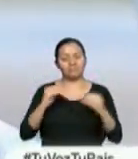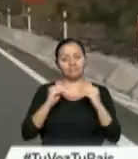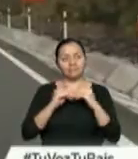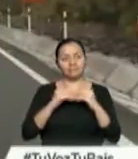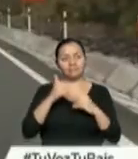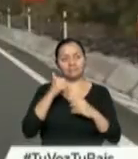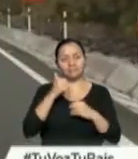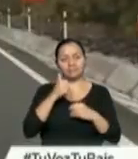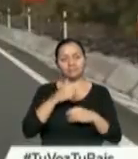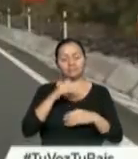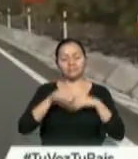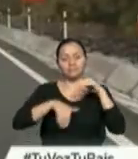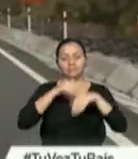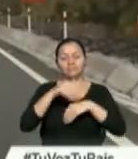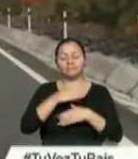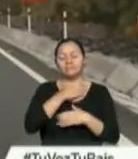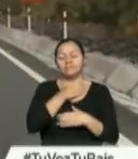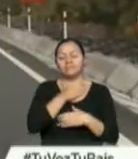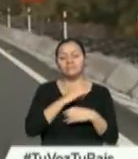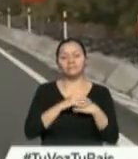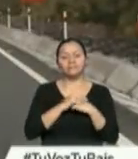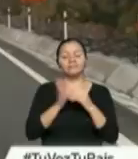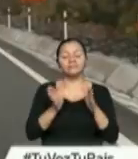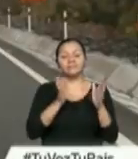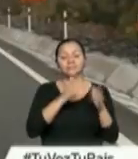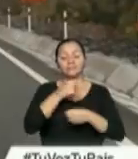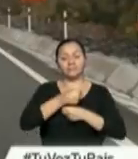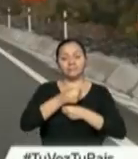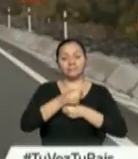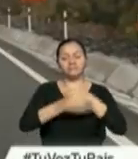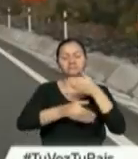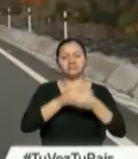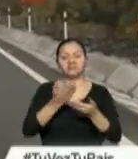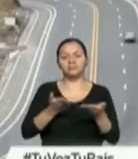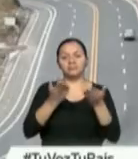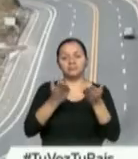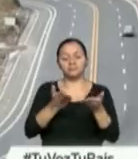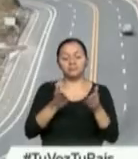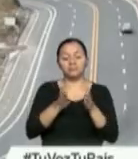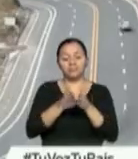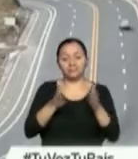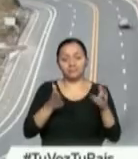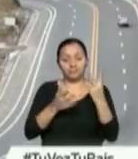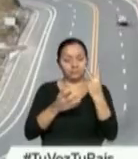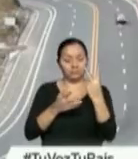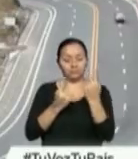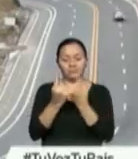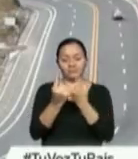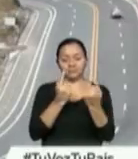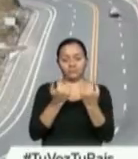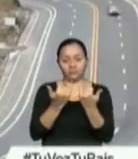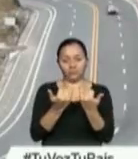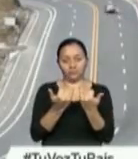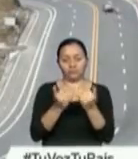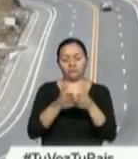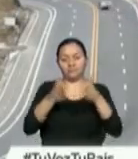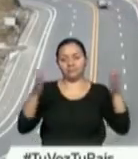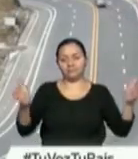buenas aguas. Los trabajos realizados en esta obra consisten en la ampliación de la carretera de